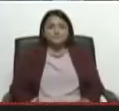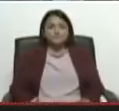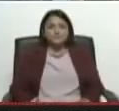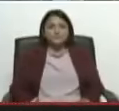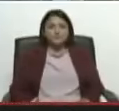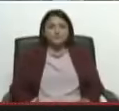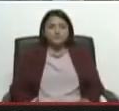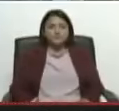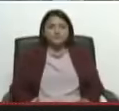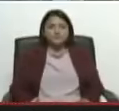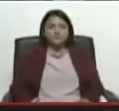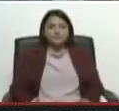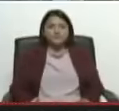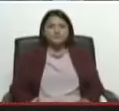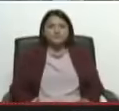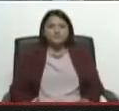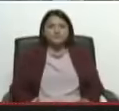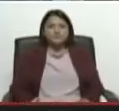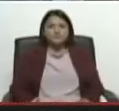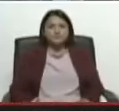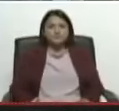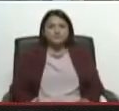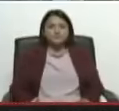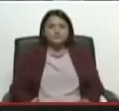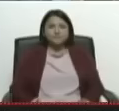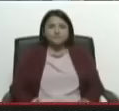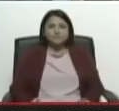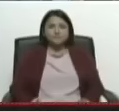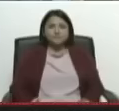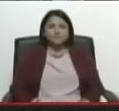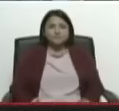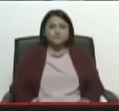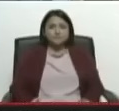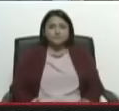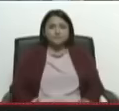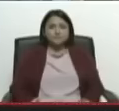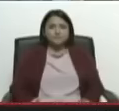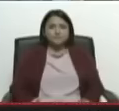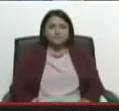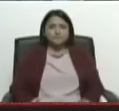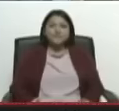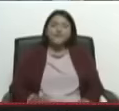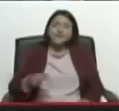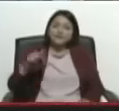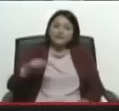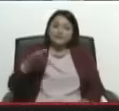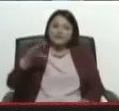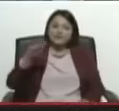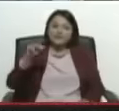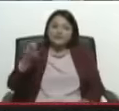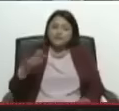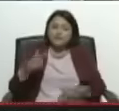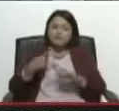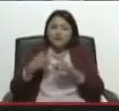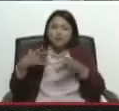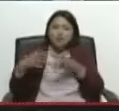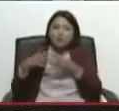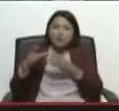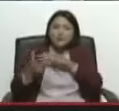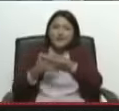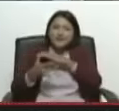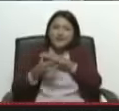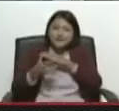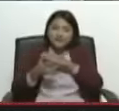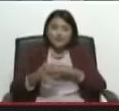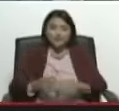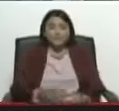los sectores que participaron en la reunión de Barbados, este Consejo Nacional con su equipo técnico y su